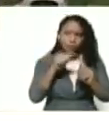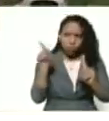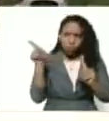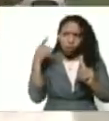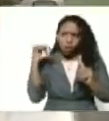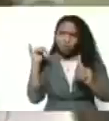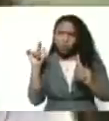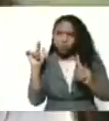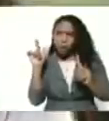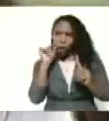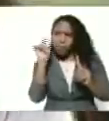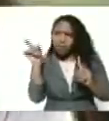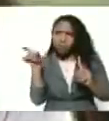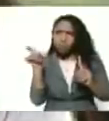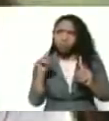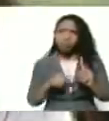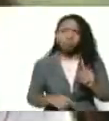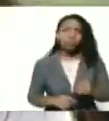Carol?